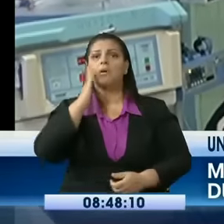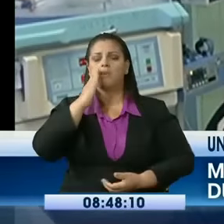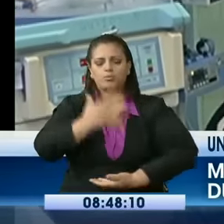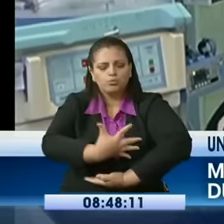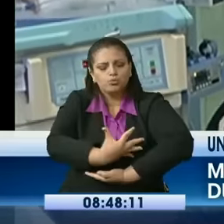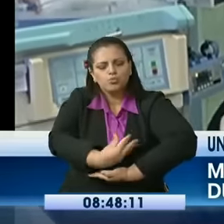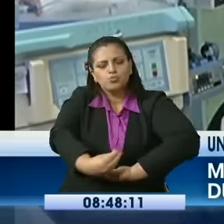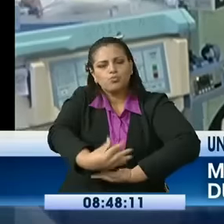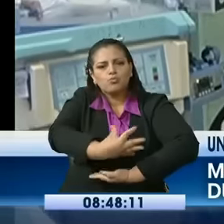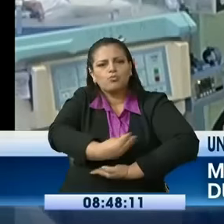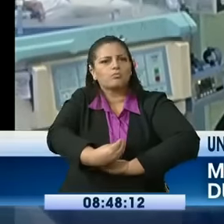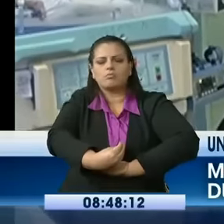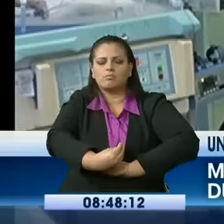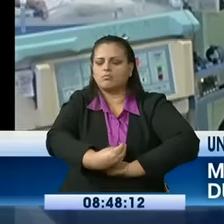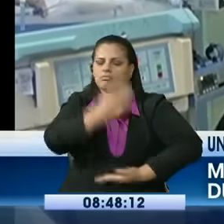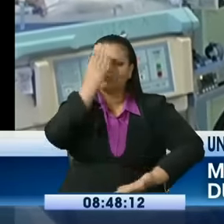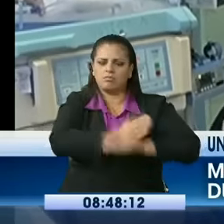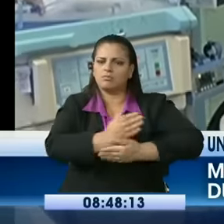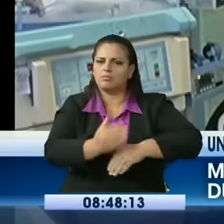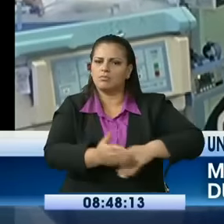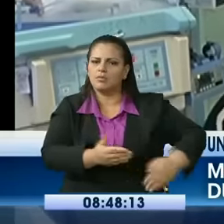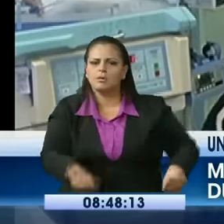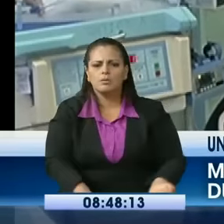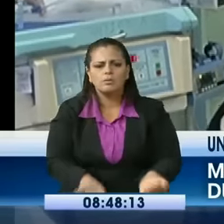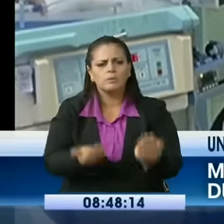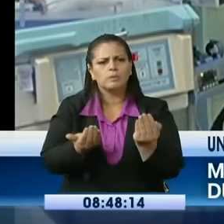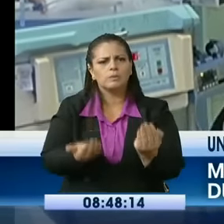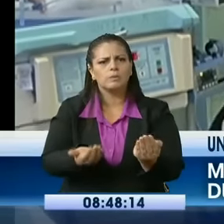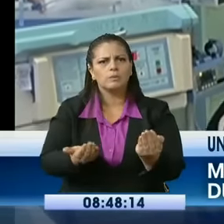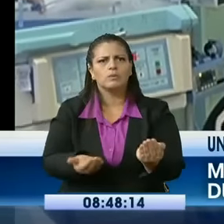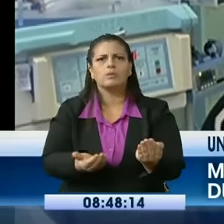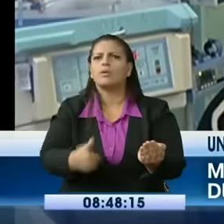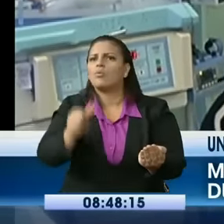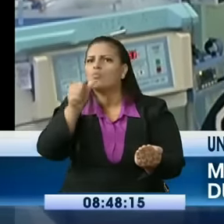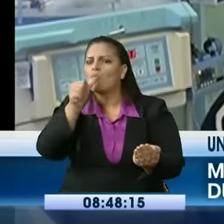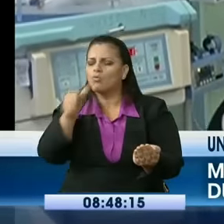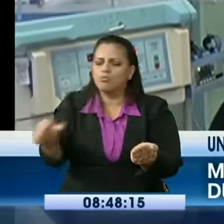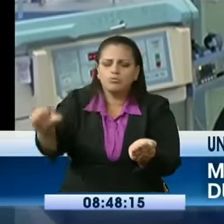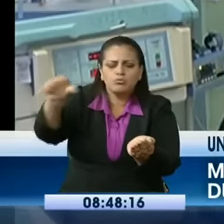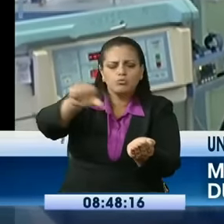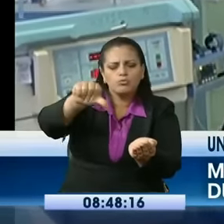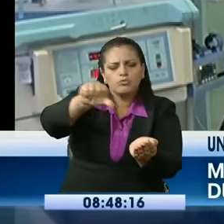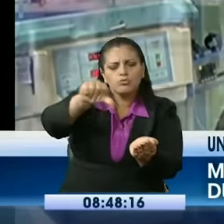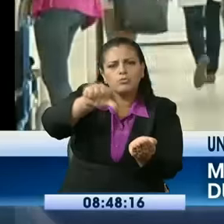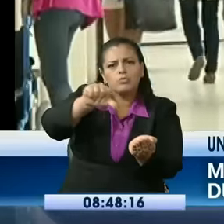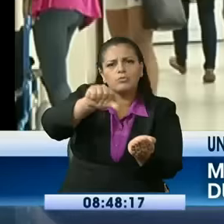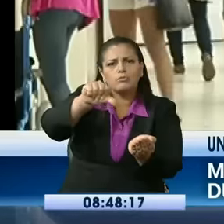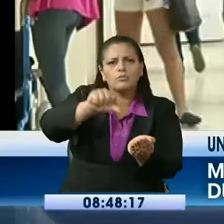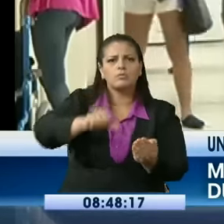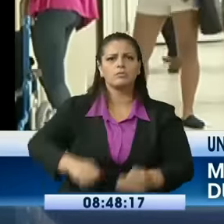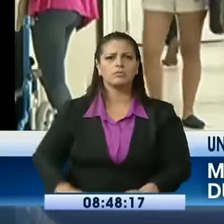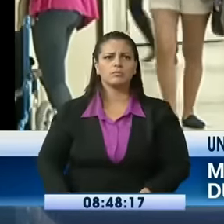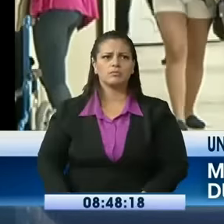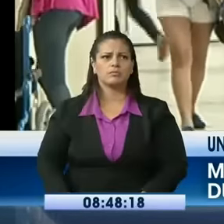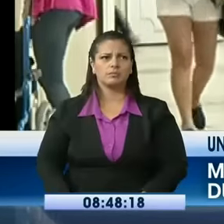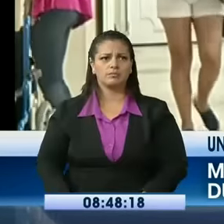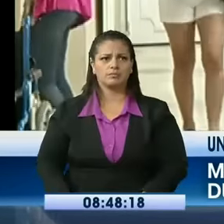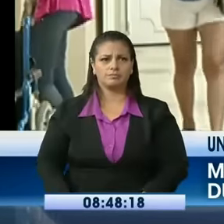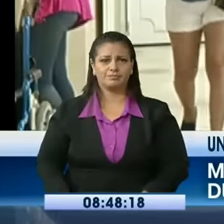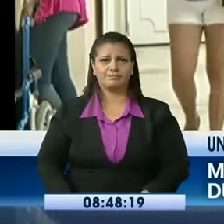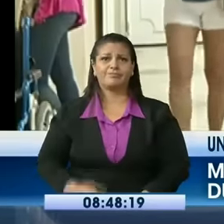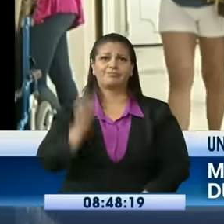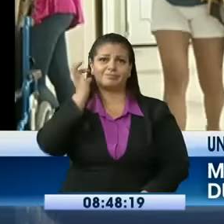definitivamente no se puede. En este caso tenemos que apoyarnos con fórmulas, y eso es lo que está recibiendo en este momento. Pero el caso de Beatriz no es el